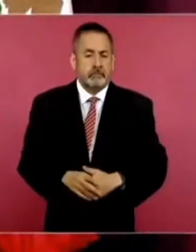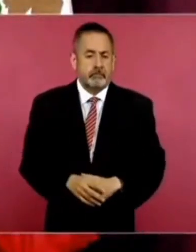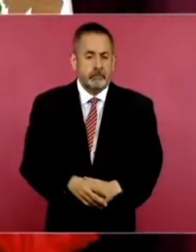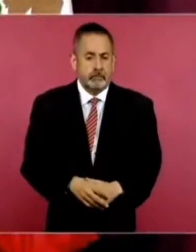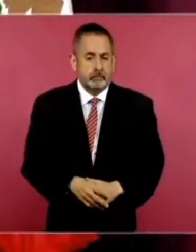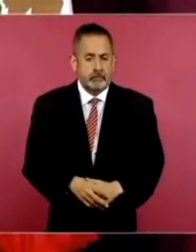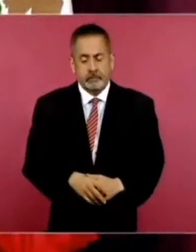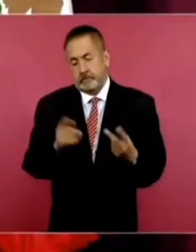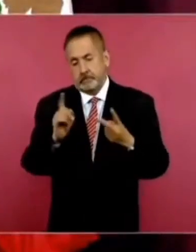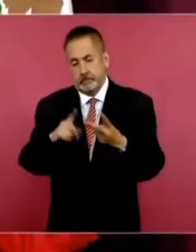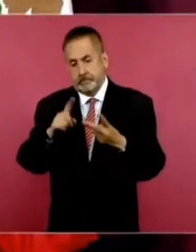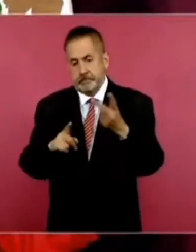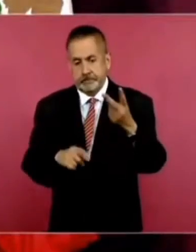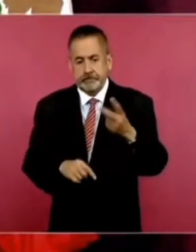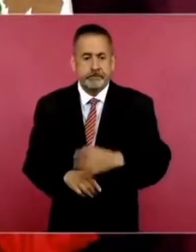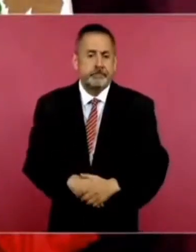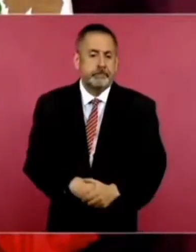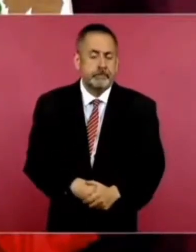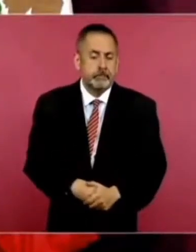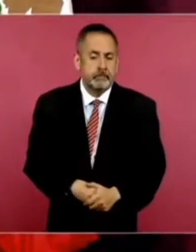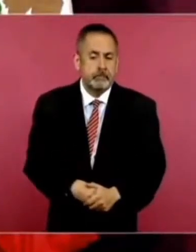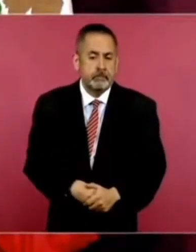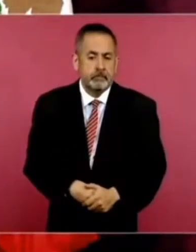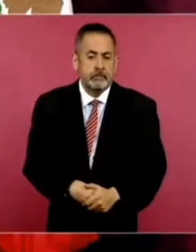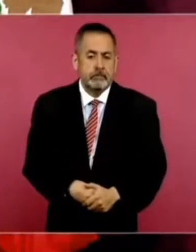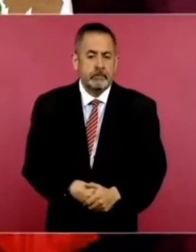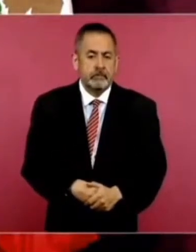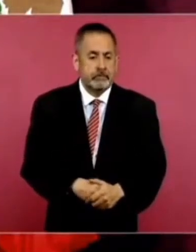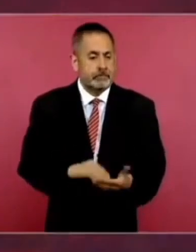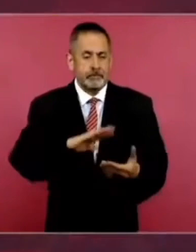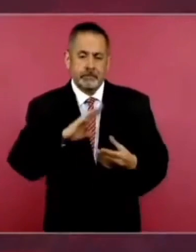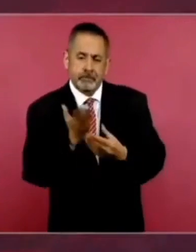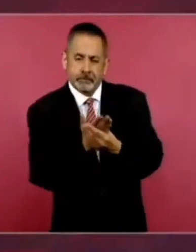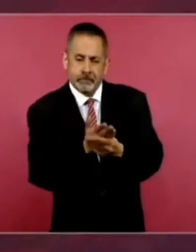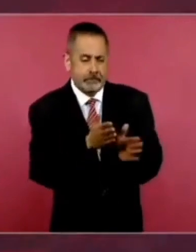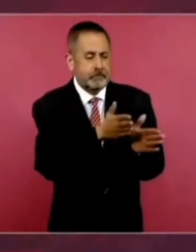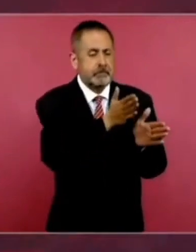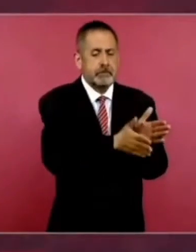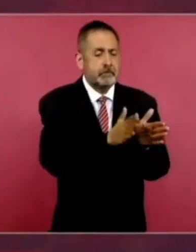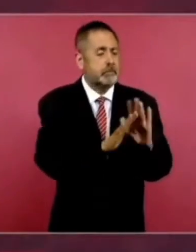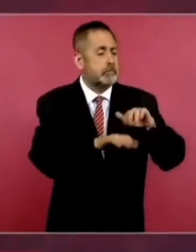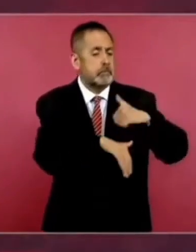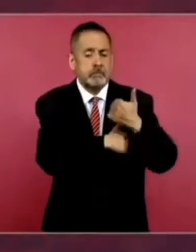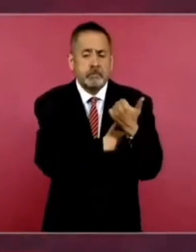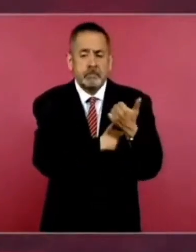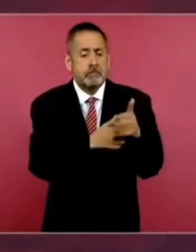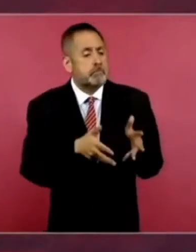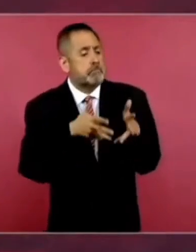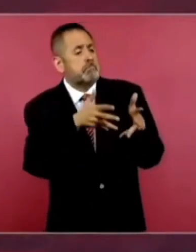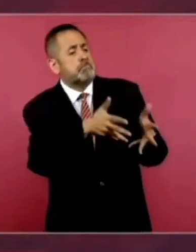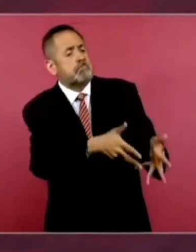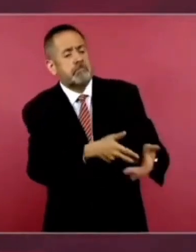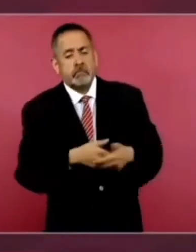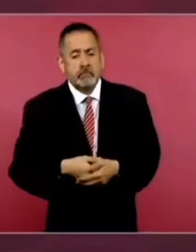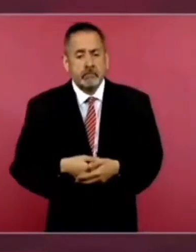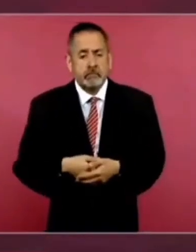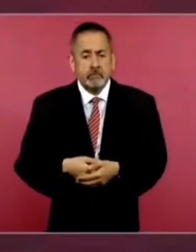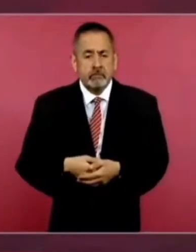Y lo otro, el expediente que tiene ahí en la gaveta, en su escritorio,